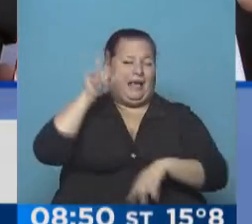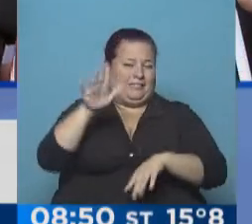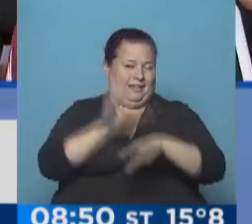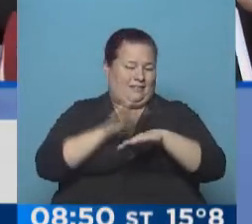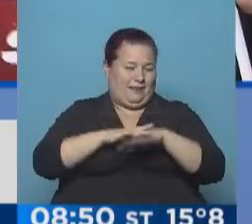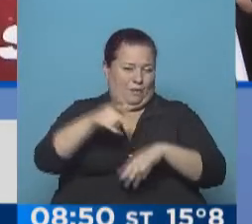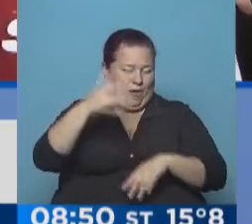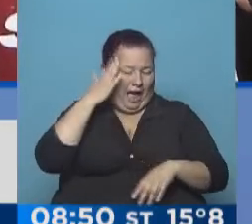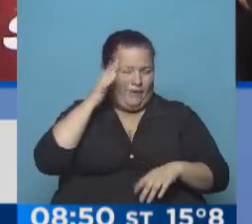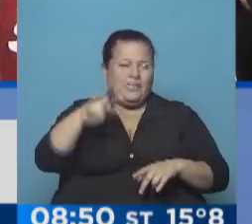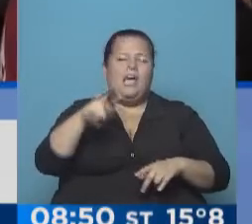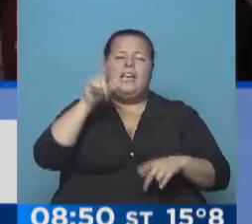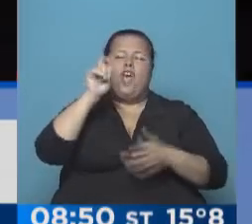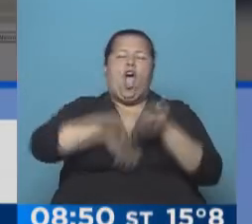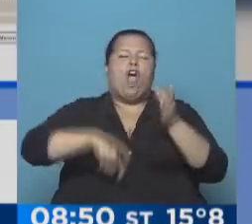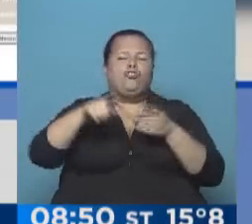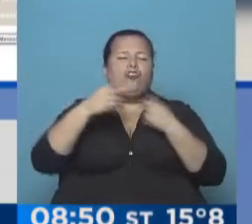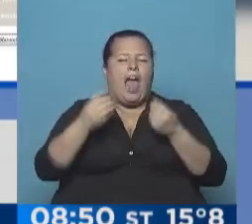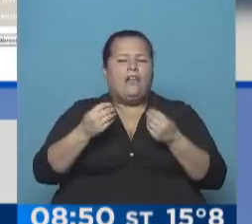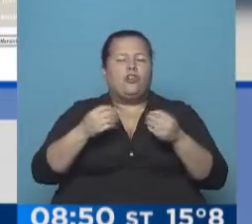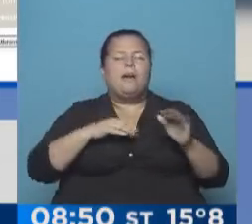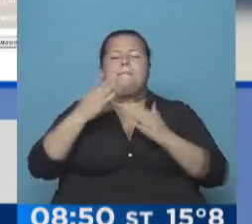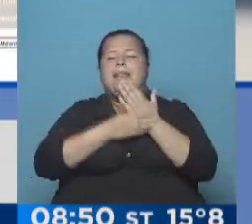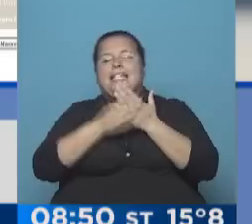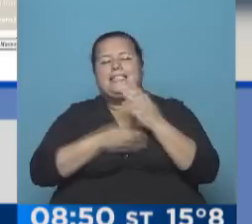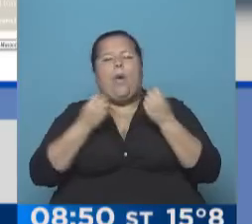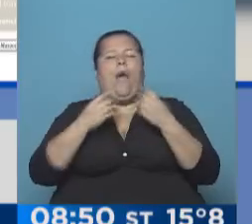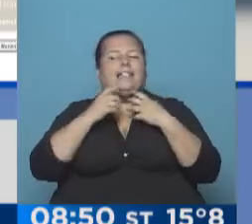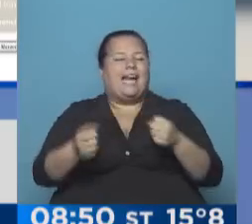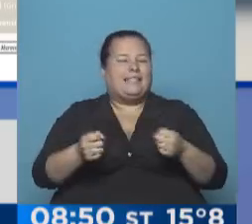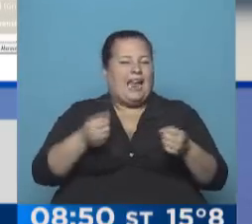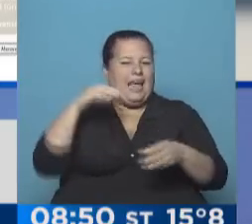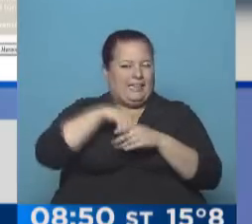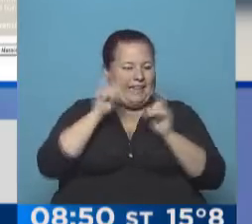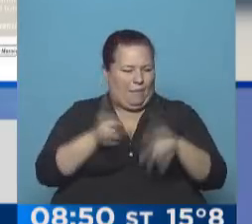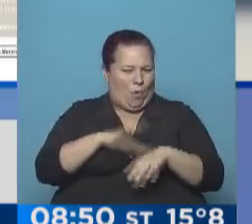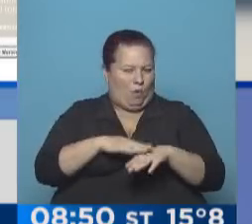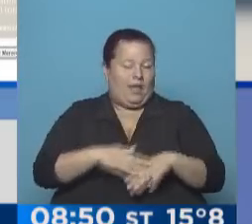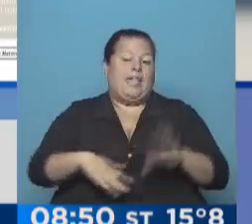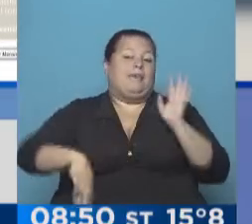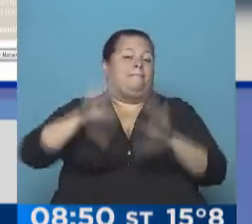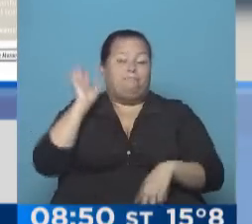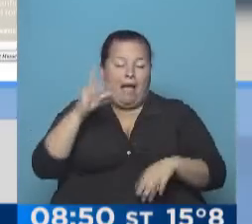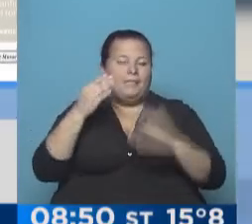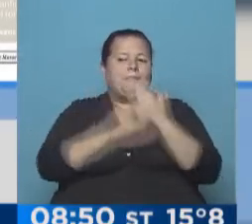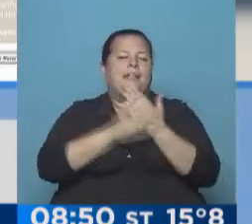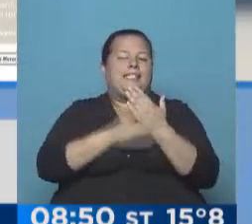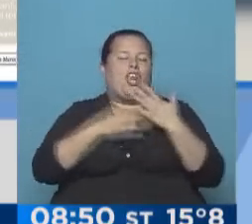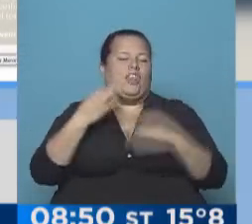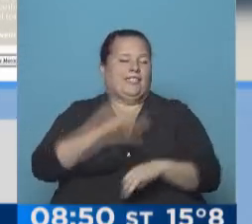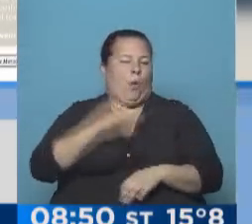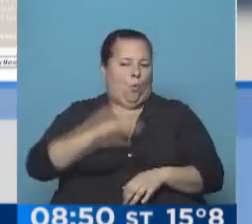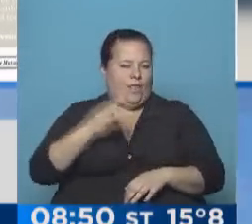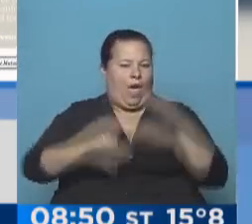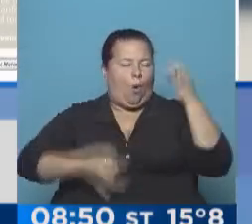responsable. Estas contrataciones, ¿qué ámbitos, qué ministerios o qué secretarías estarían involucradas? Y fundamentalmente el Ministerio de Seguridad